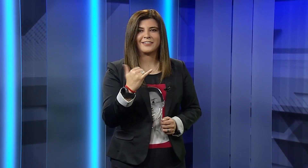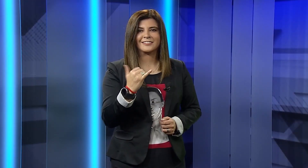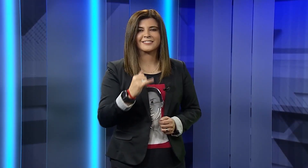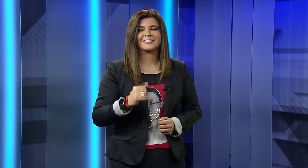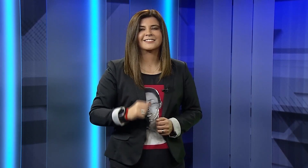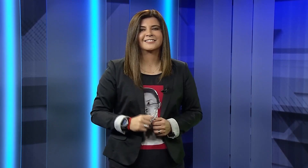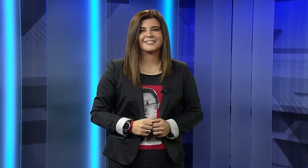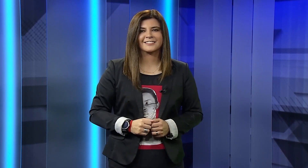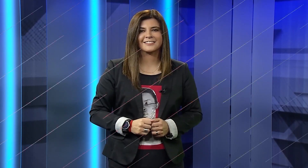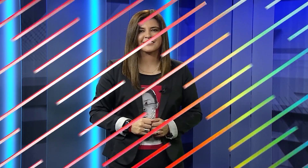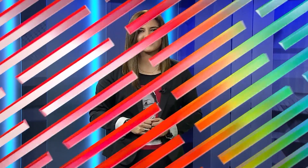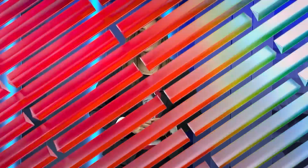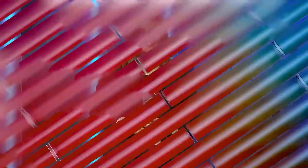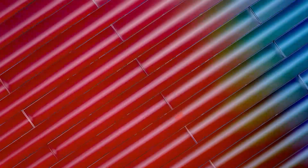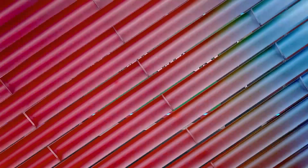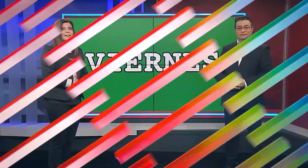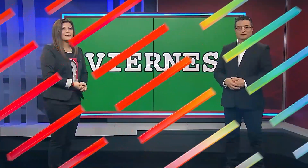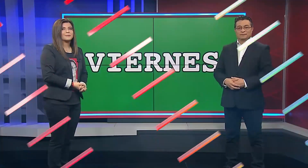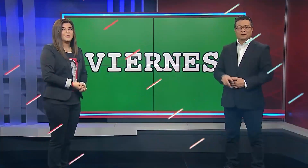Jueves.